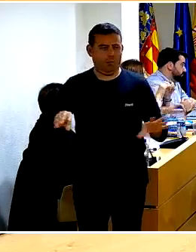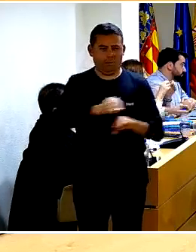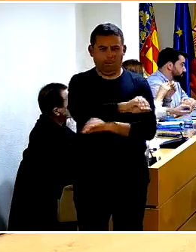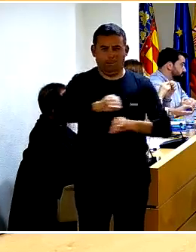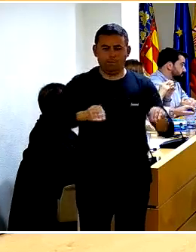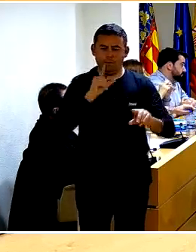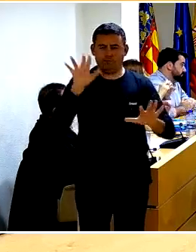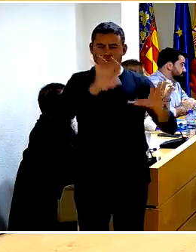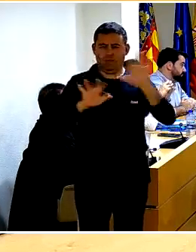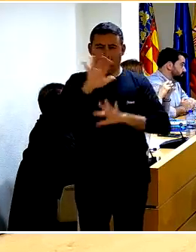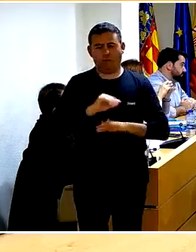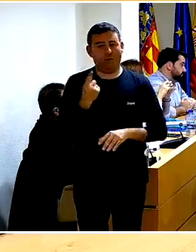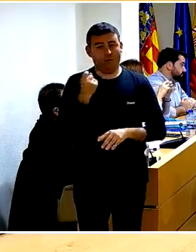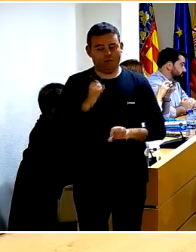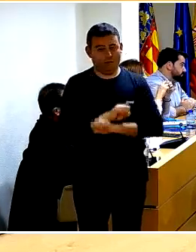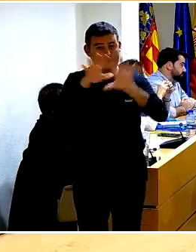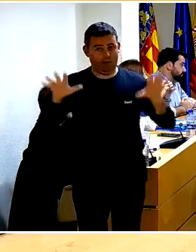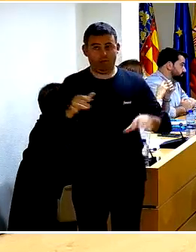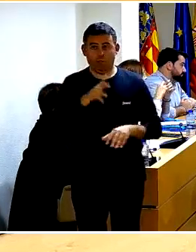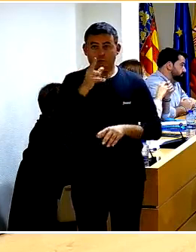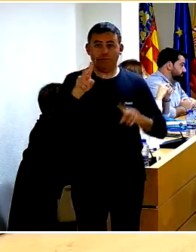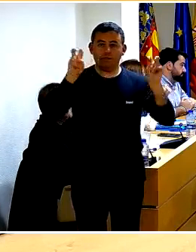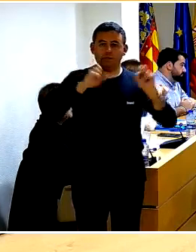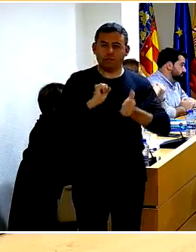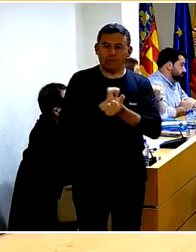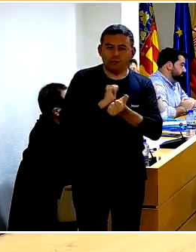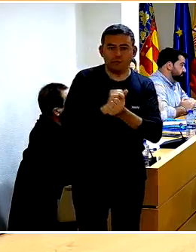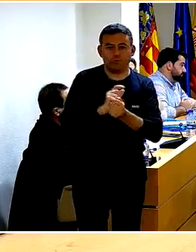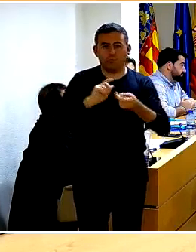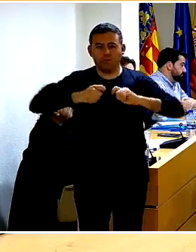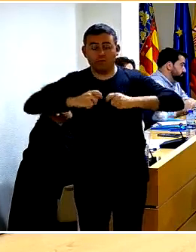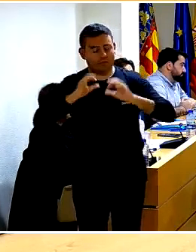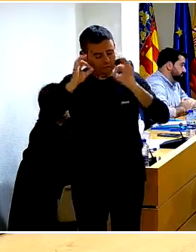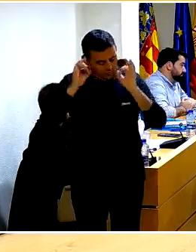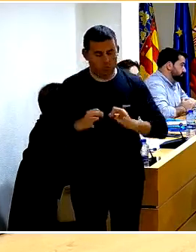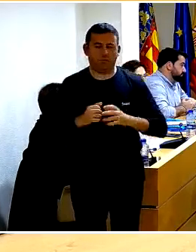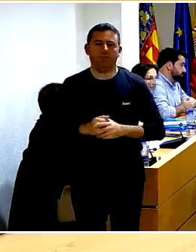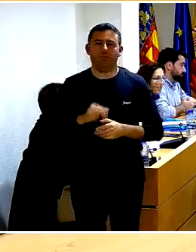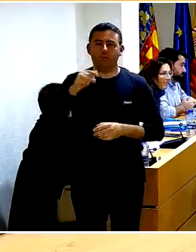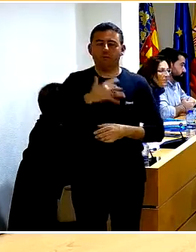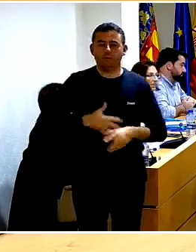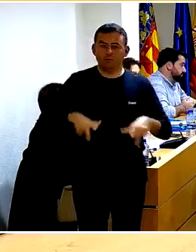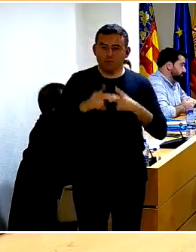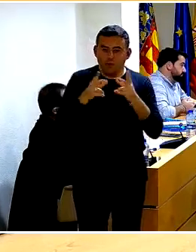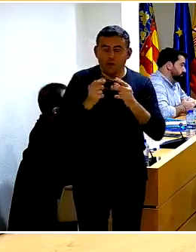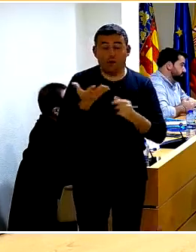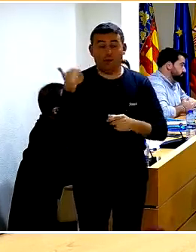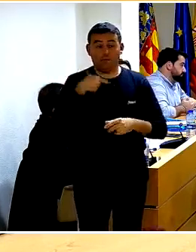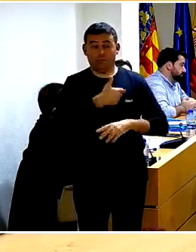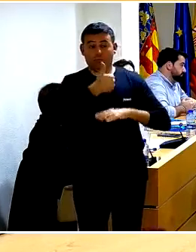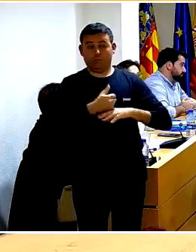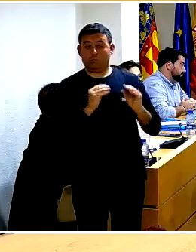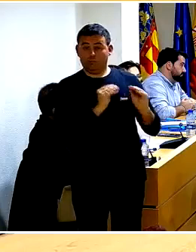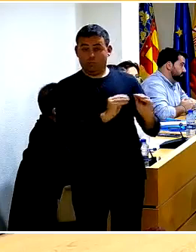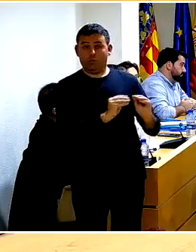primero. Estoy convencido que van a haber modificaciones de crédito. Se ha hecho una mala gestión en bienestar social cuando usted estaba a su cargo y luego. Porque se ha hecho una mala gestión porque